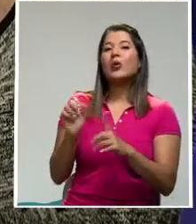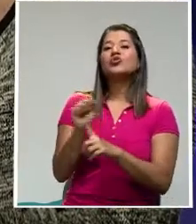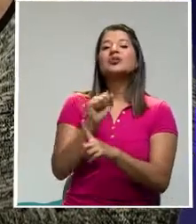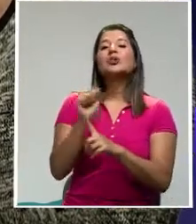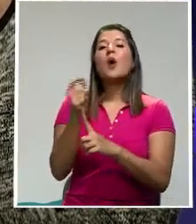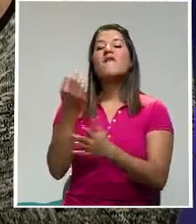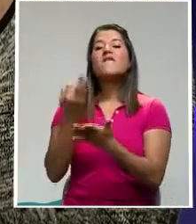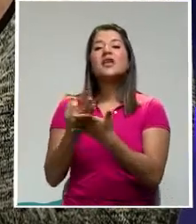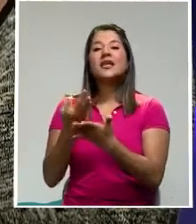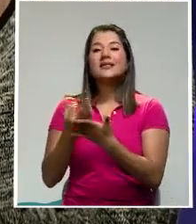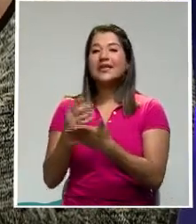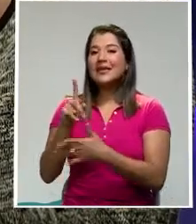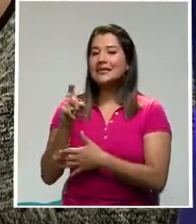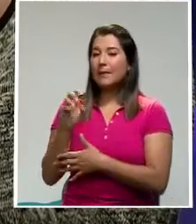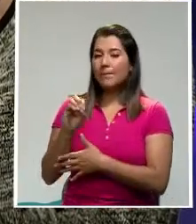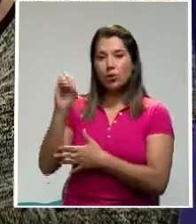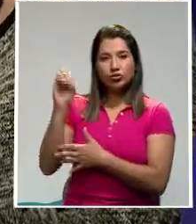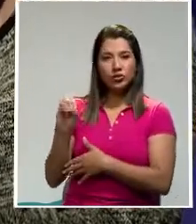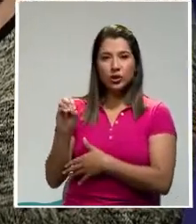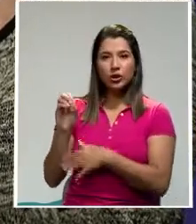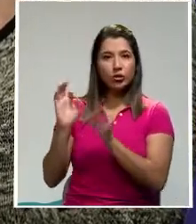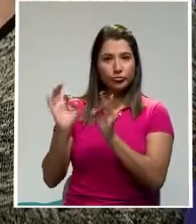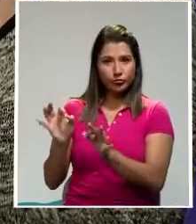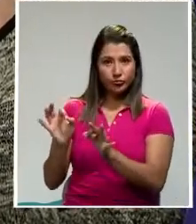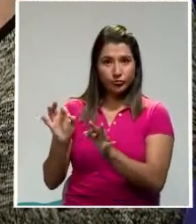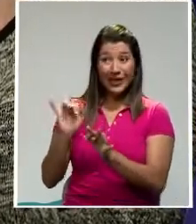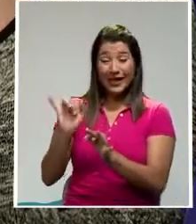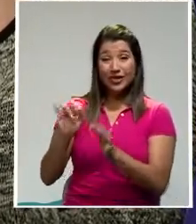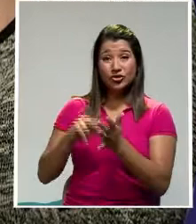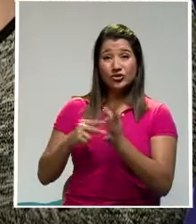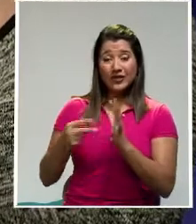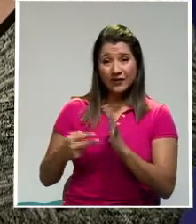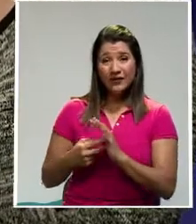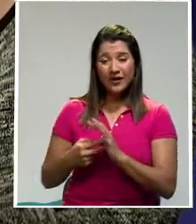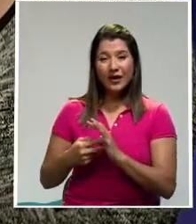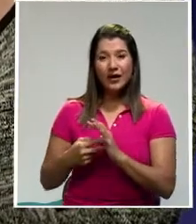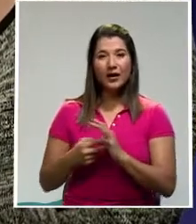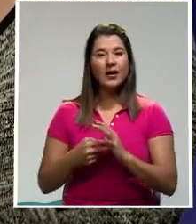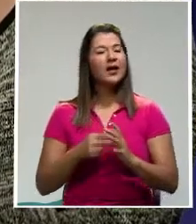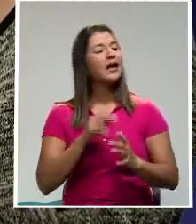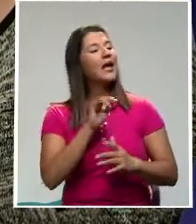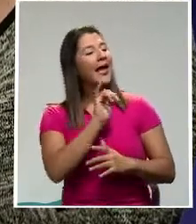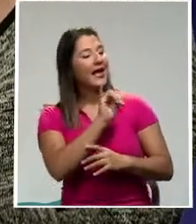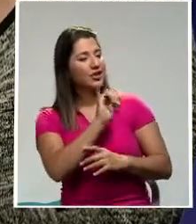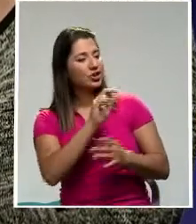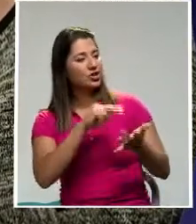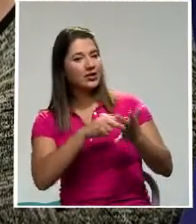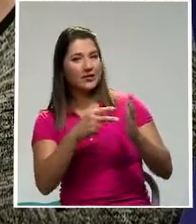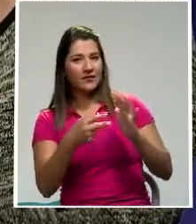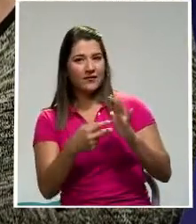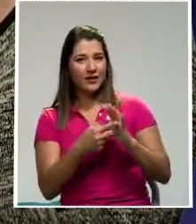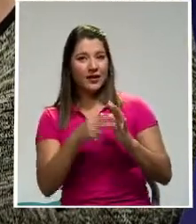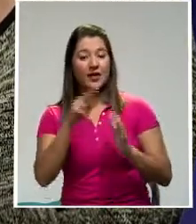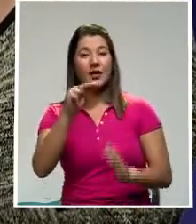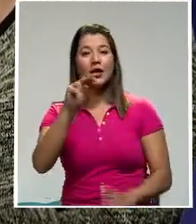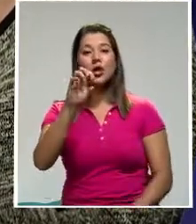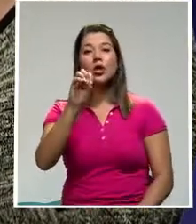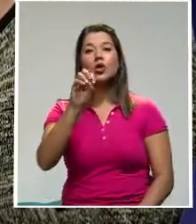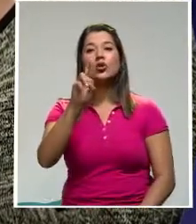estar 100% en normas NIF. Eso implica... Que traducido para el gran público, las normas